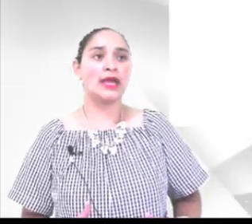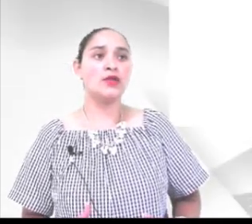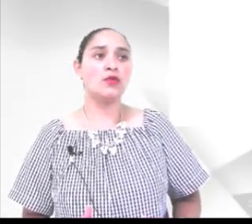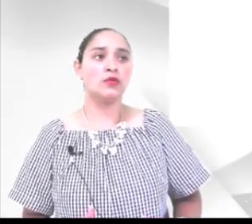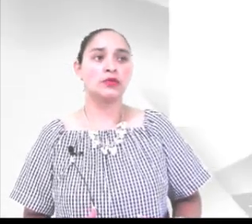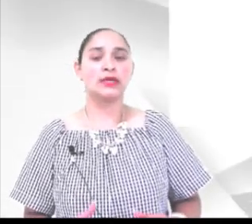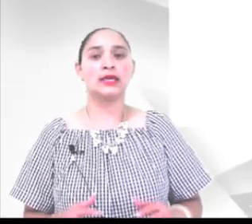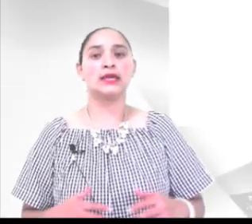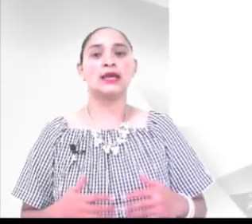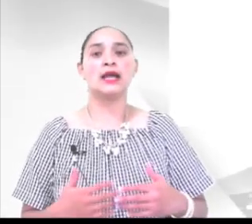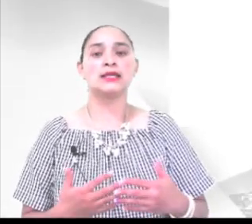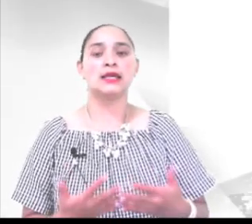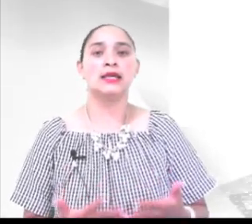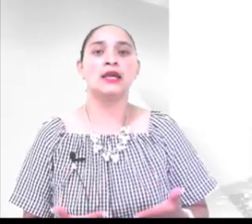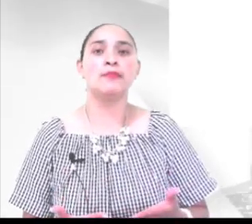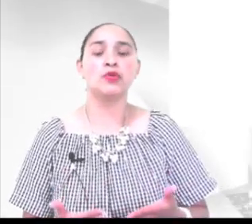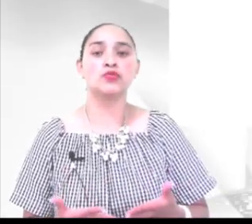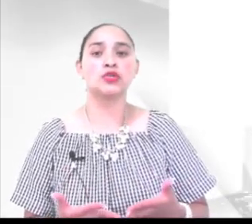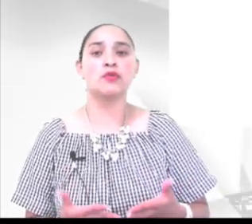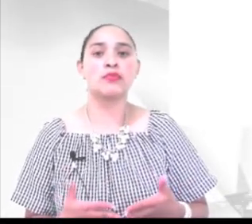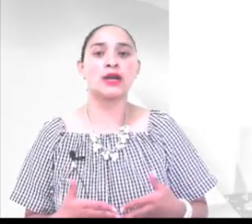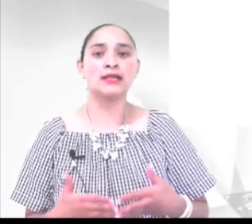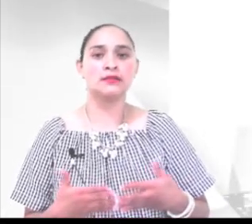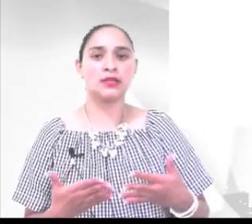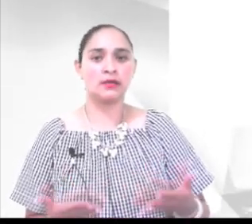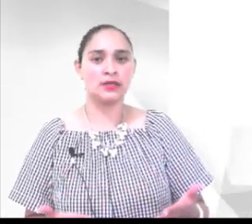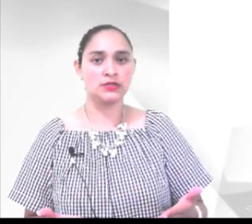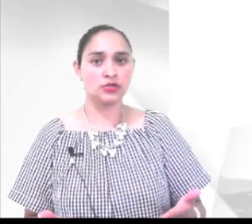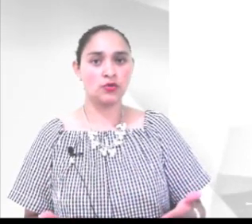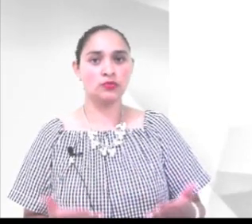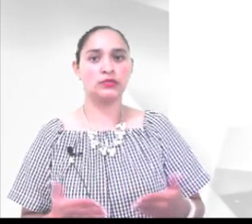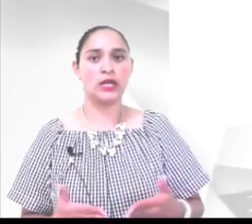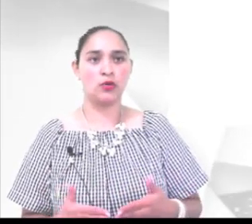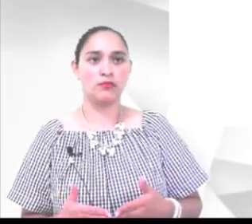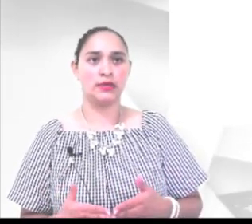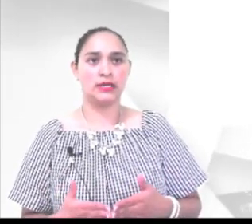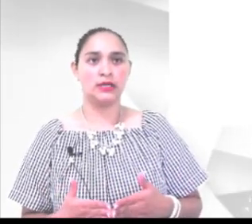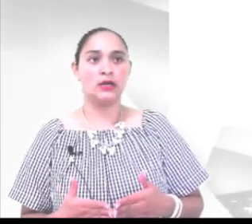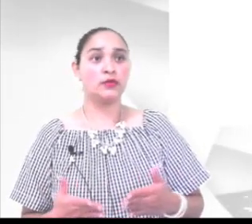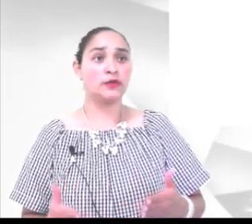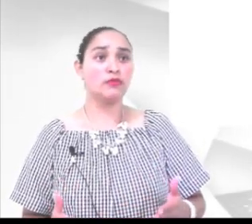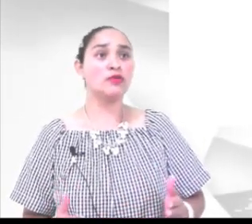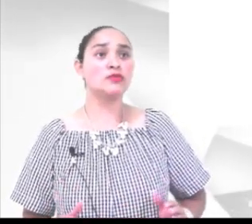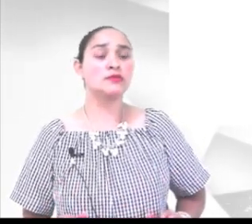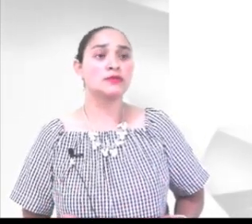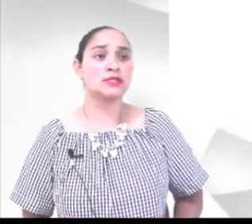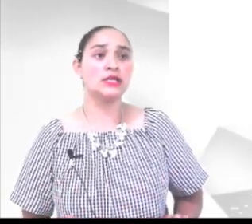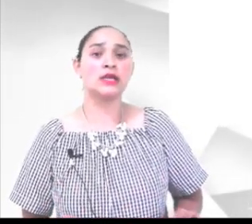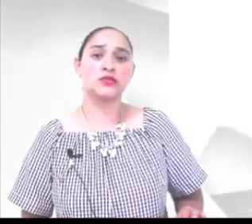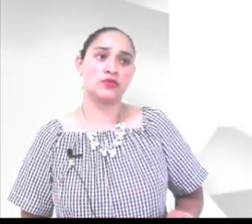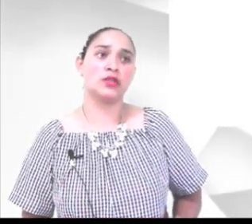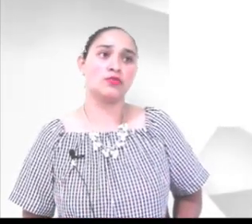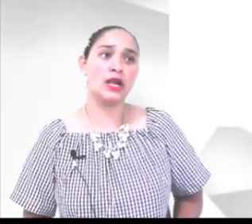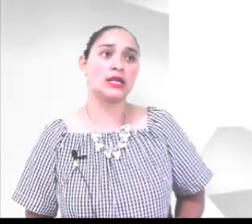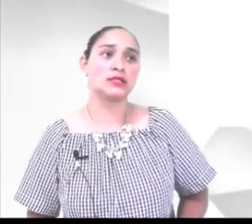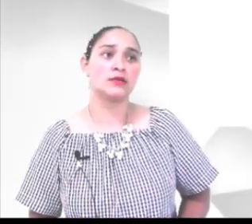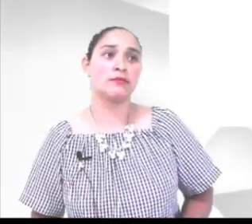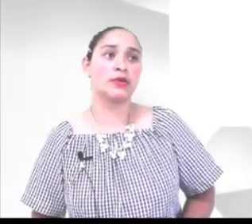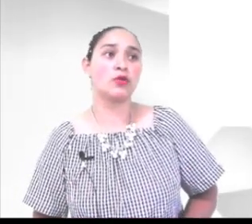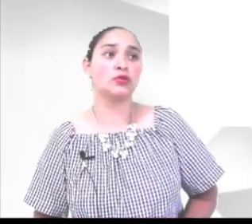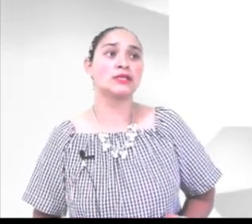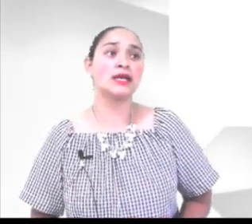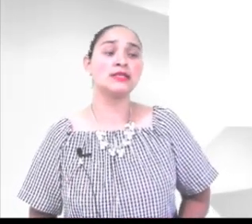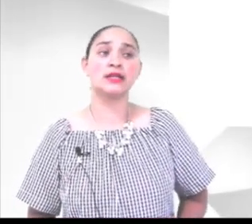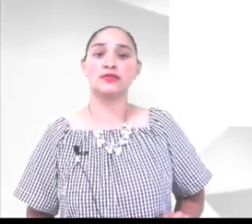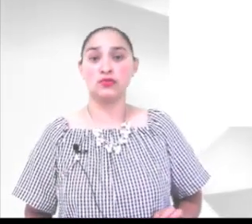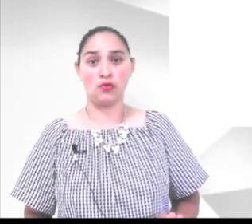todo aquello que es producido por la intervención del hombre. Los fenómenos sí que son naturales,